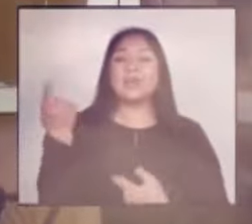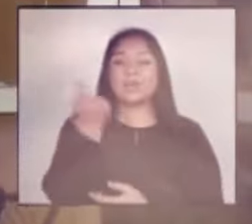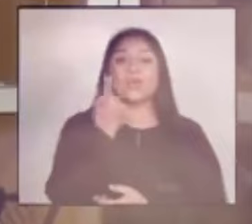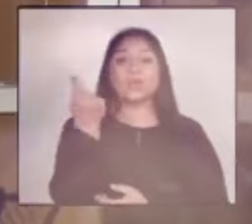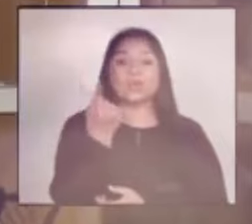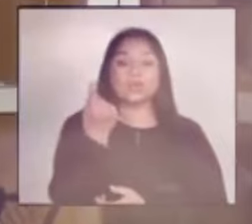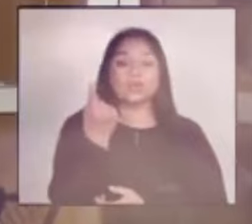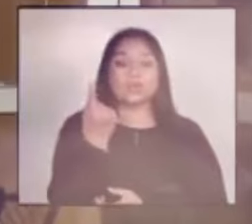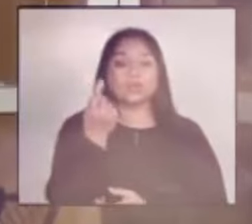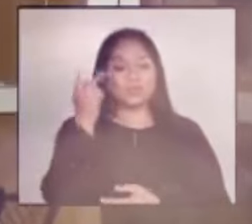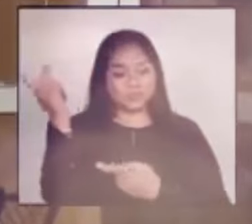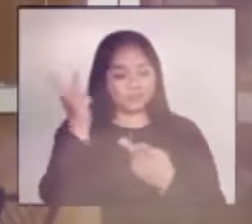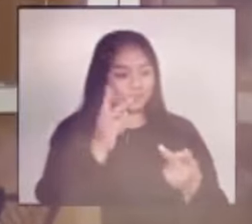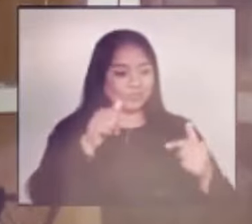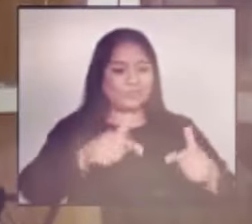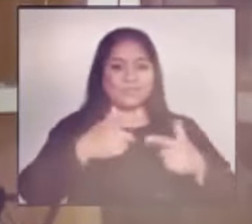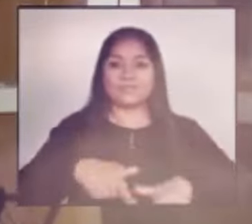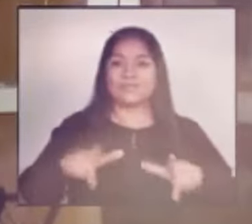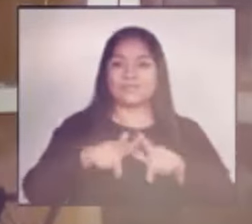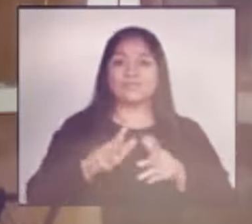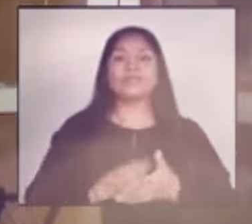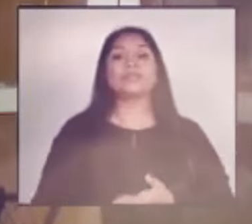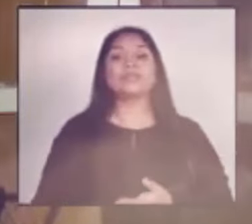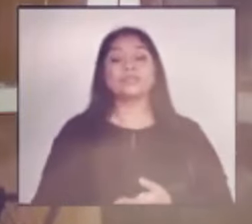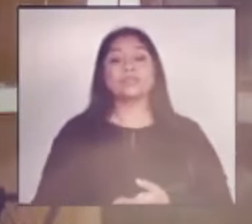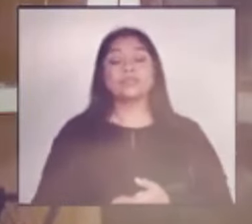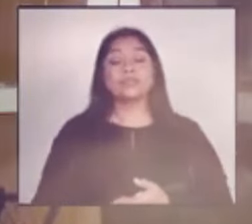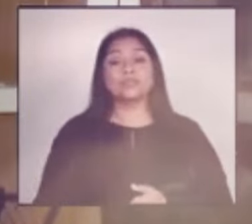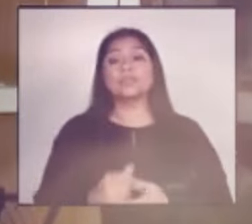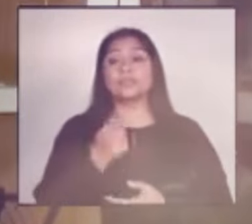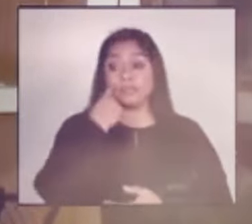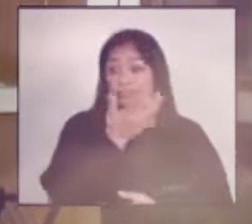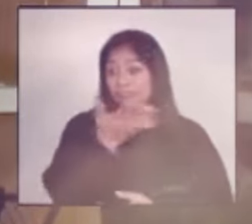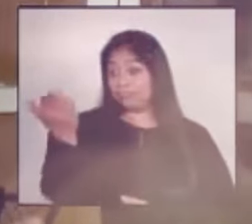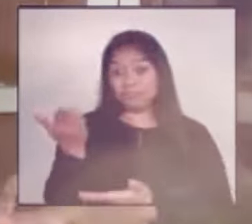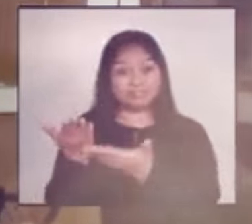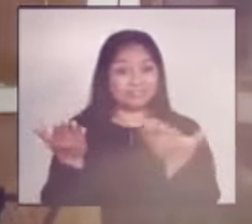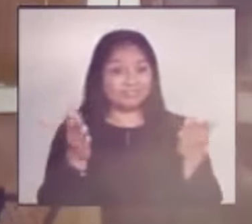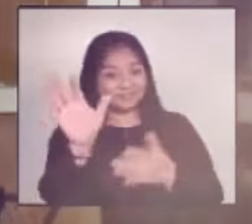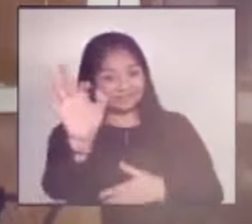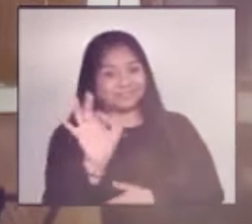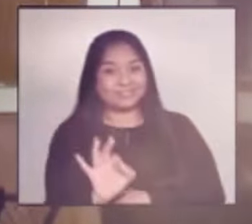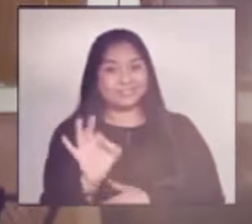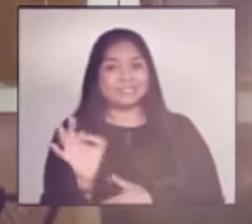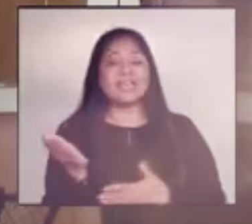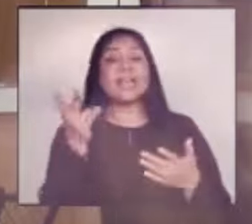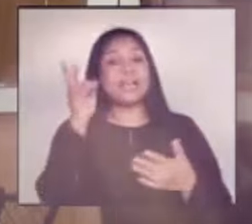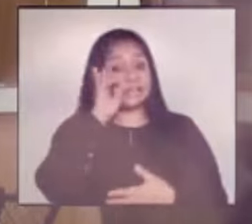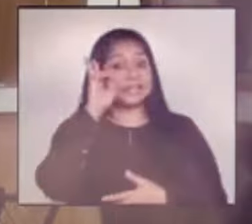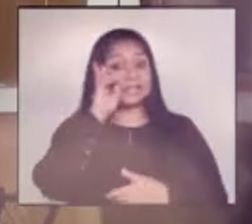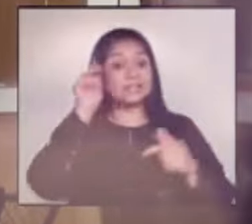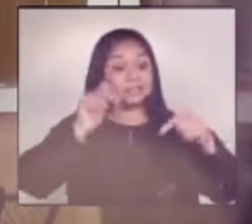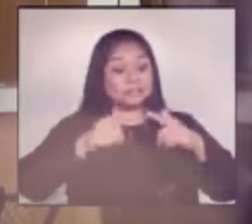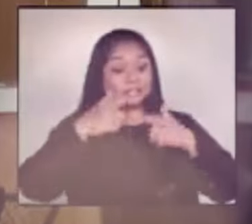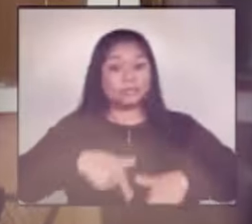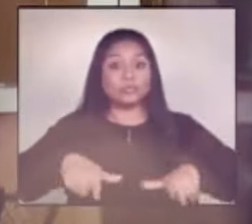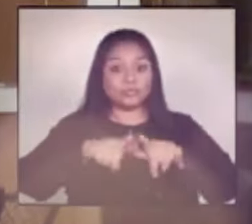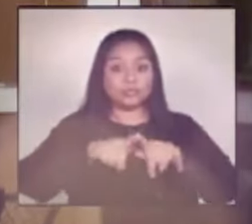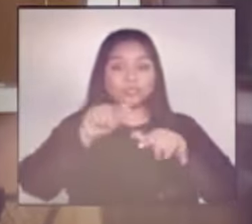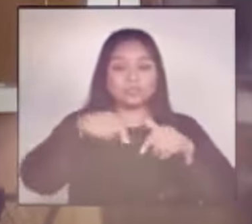que vengan a este lugar las y los invito a que no olviden de este espacio que nos